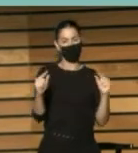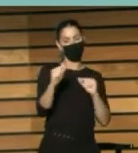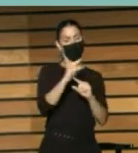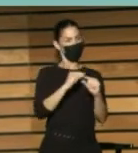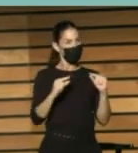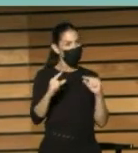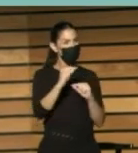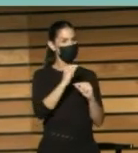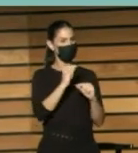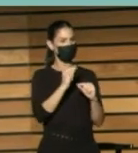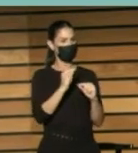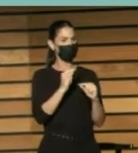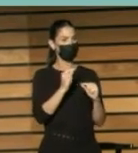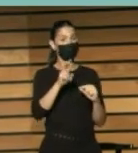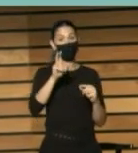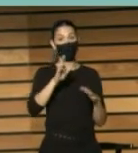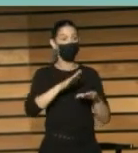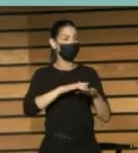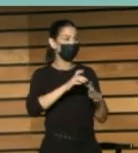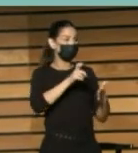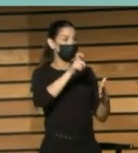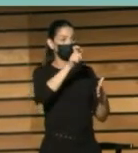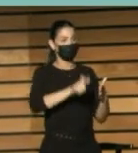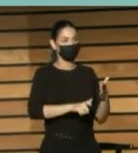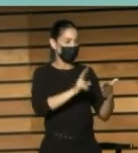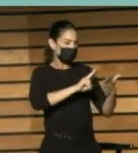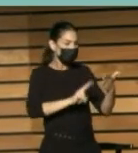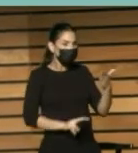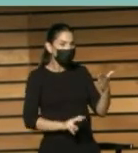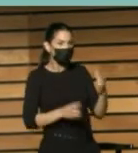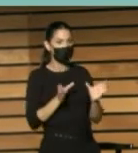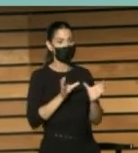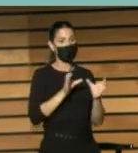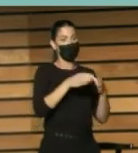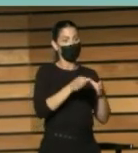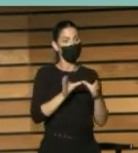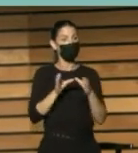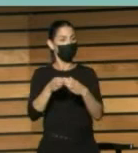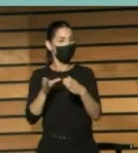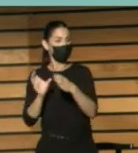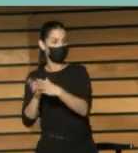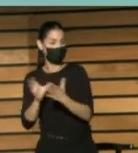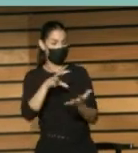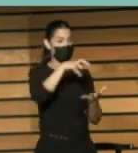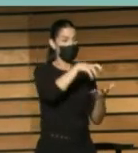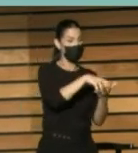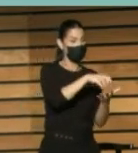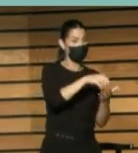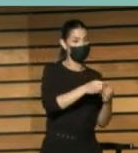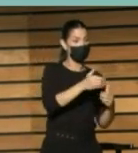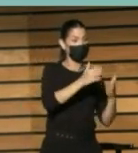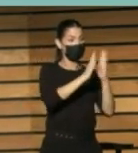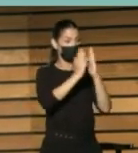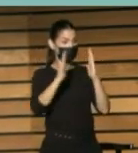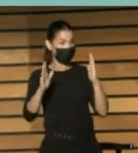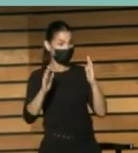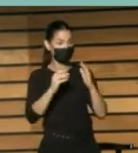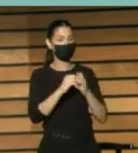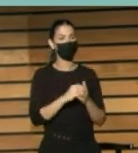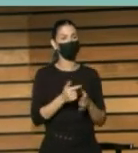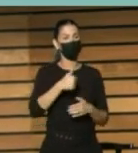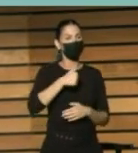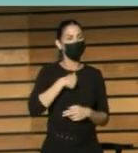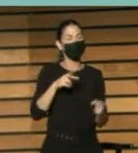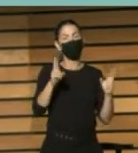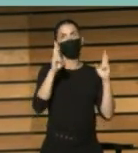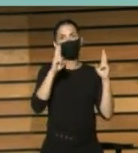insustituibles para los lectores, pero también para las comunidades en las que se insertan esas bibliotecas. Y lo que espero y lo que quiero es que en